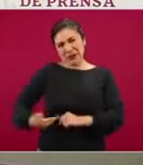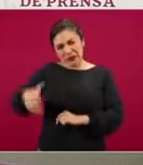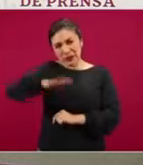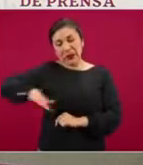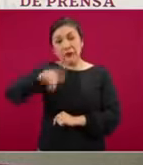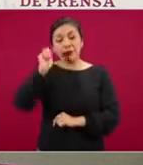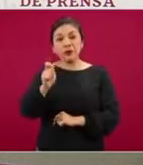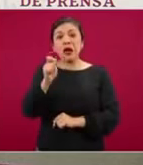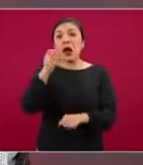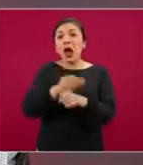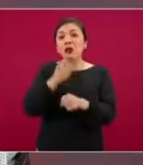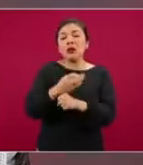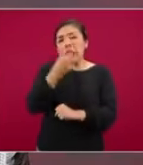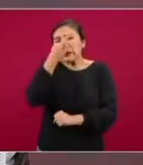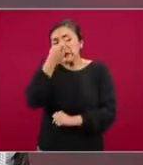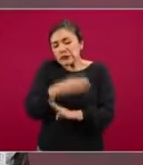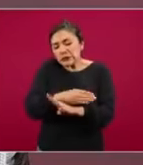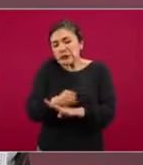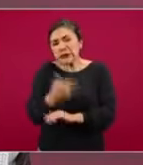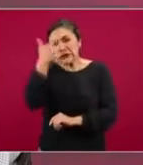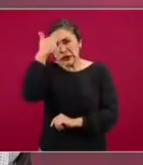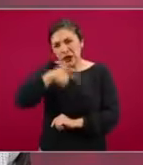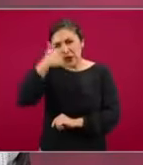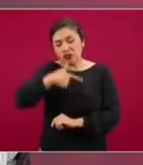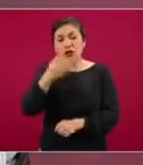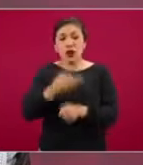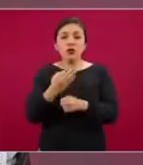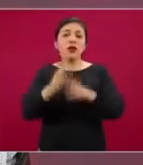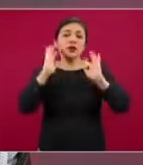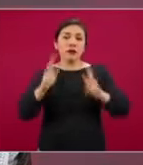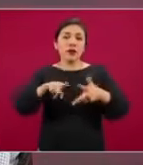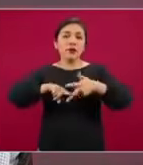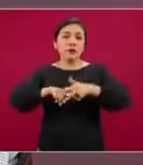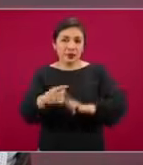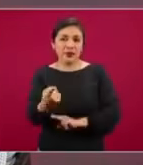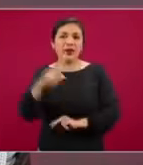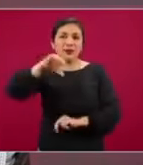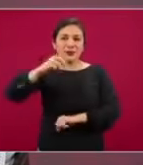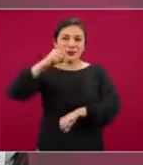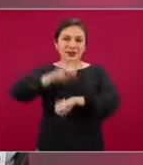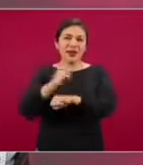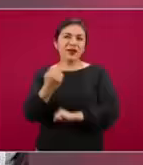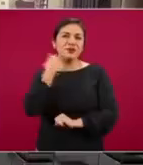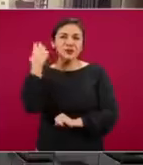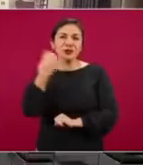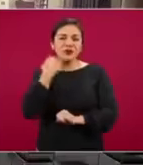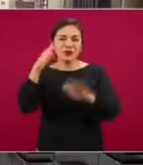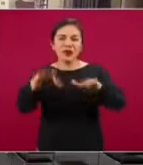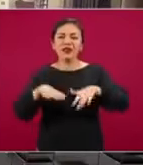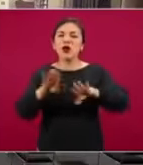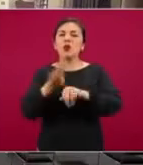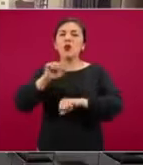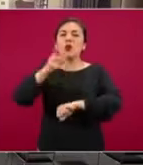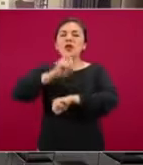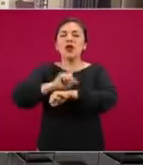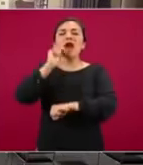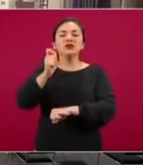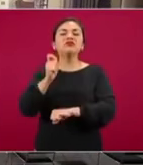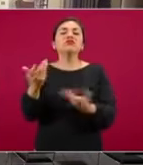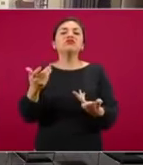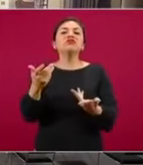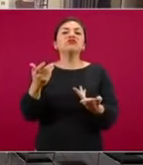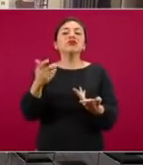Son apenas pasadas las 7 de la noche y bueno, vamos a dar inicio a la conferencia del día de hoy, que es ya la